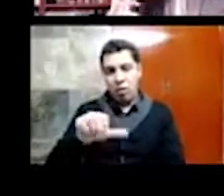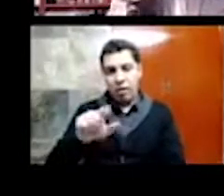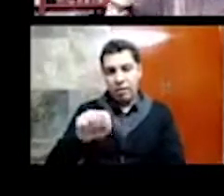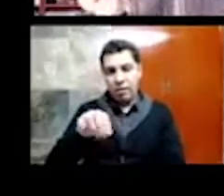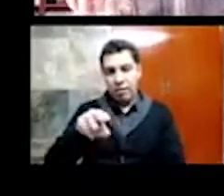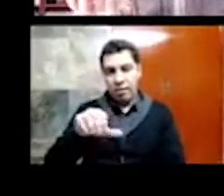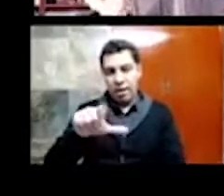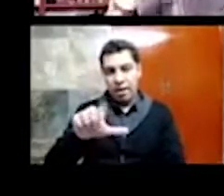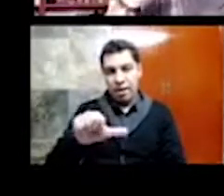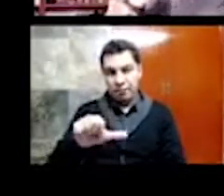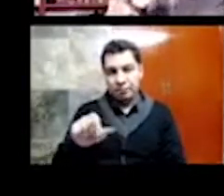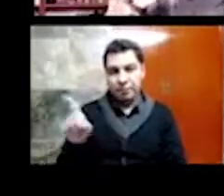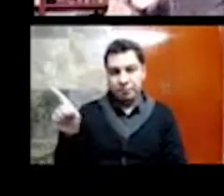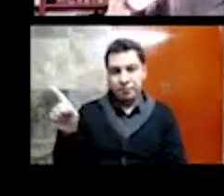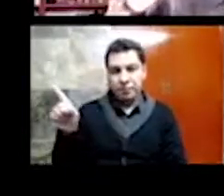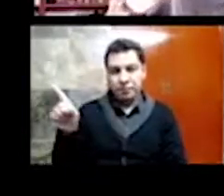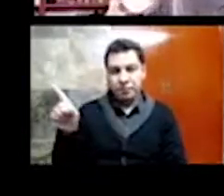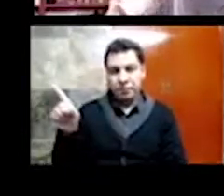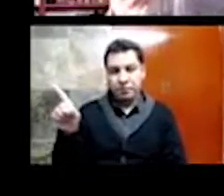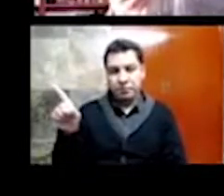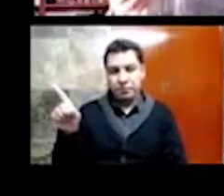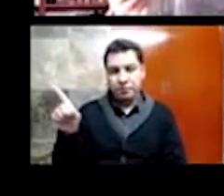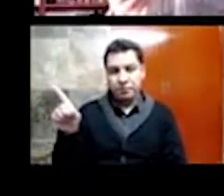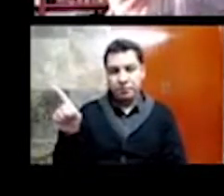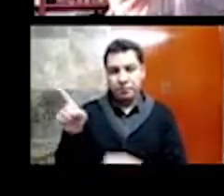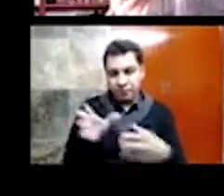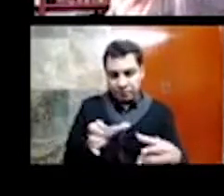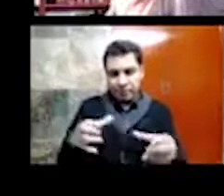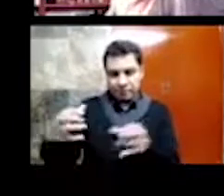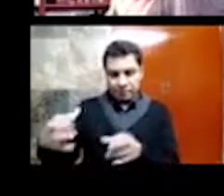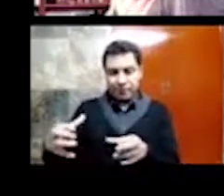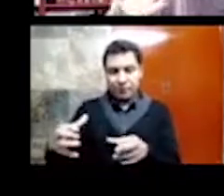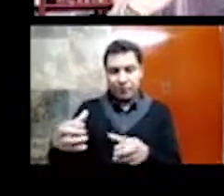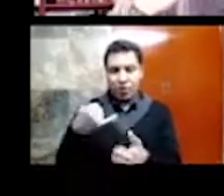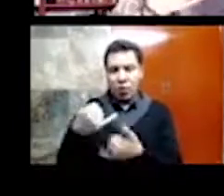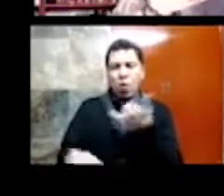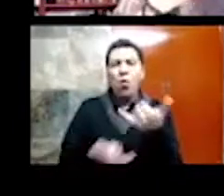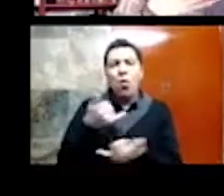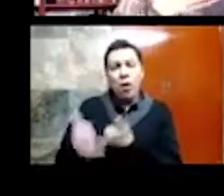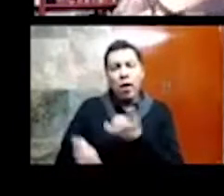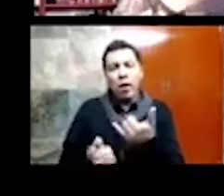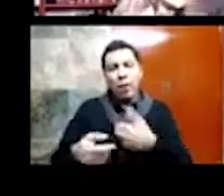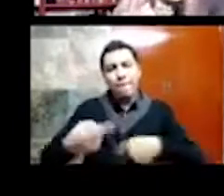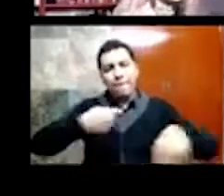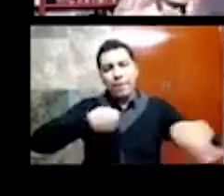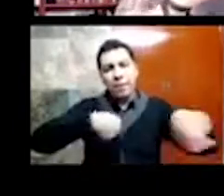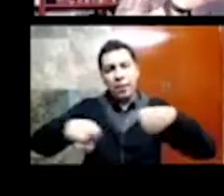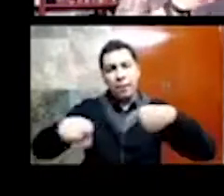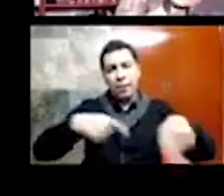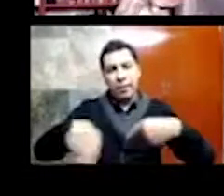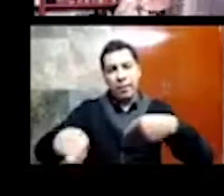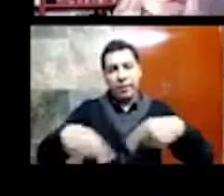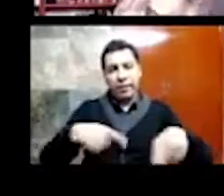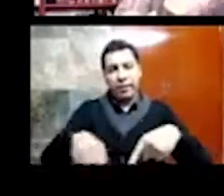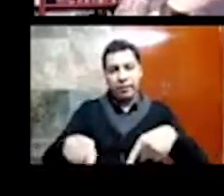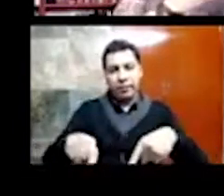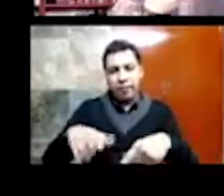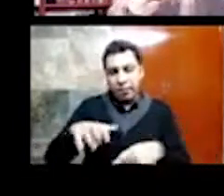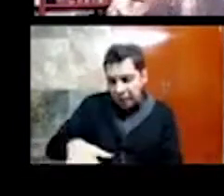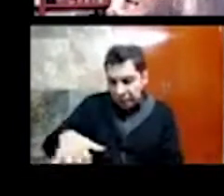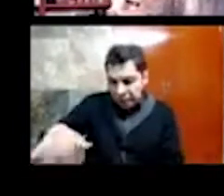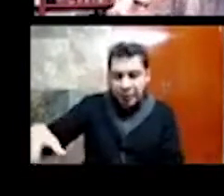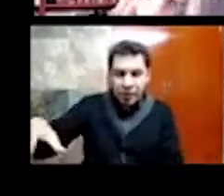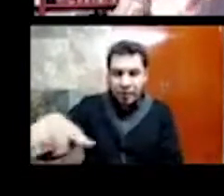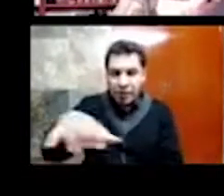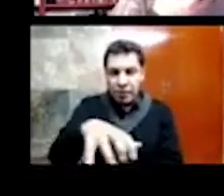Aquí lo distancia y lo coloca en su lugar al juego de pelota. ¿Por qué? Porque están, estos edificios están moviéndose